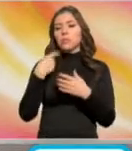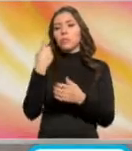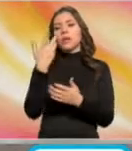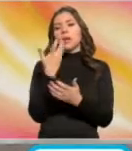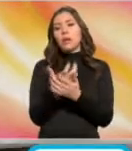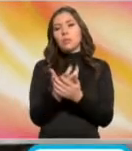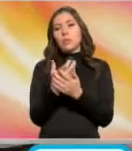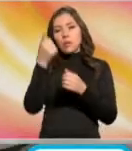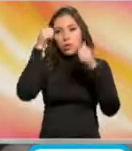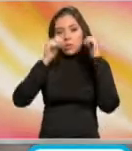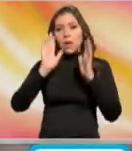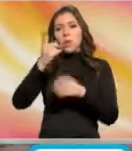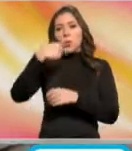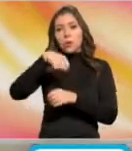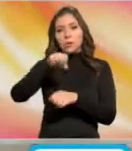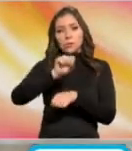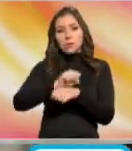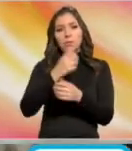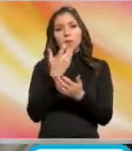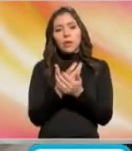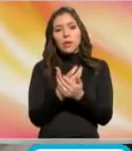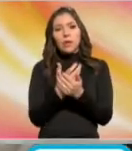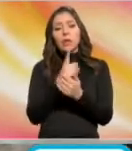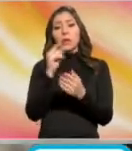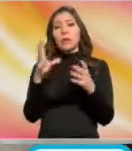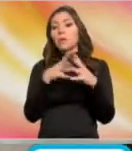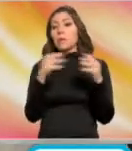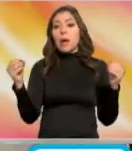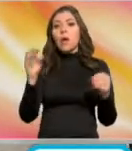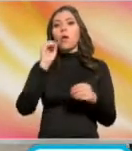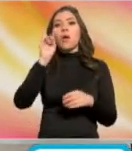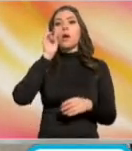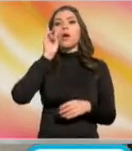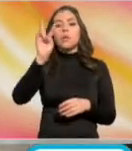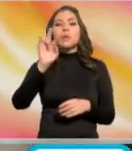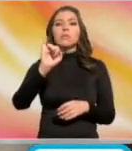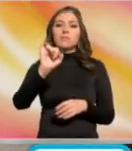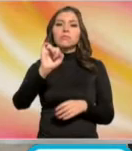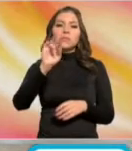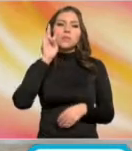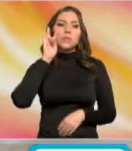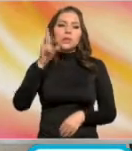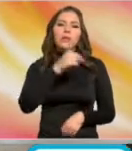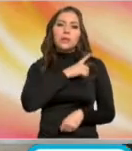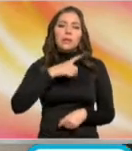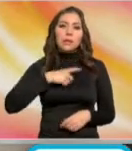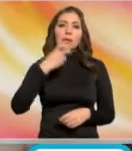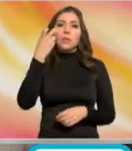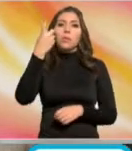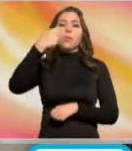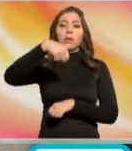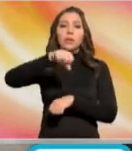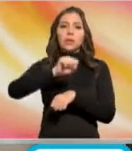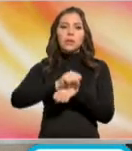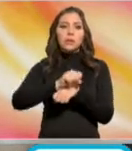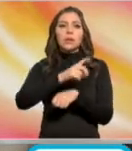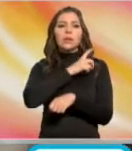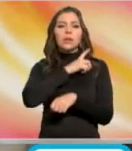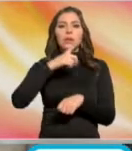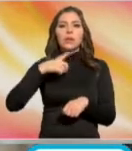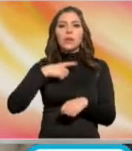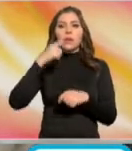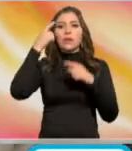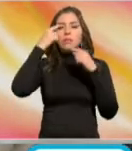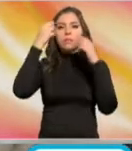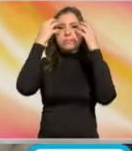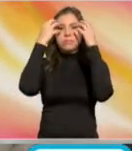¿se nota que me hice algo? Sí, sí ¿O se ando nota. como si nada? Sí se nota, no, sí. Hay que decirle al paciente que durante esa semana va a estar con los